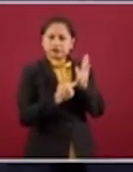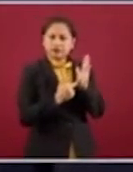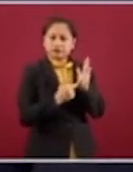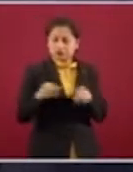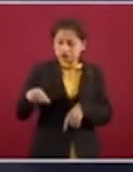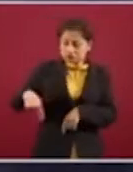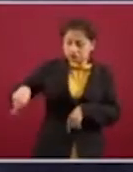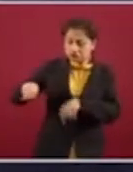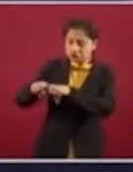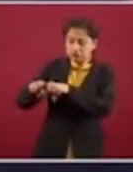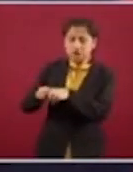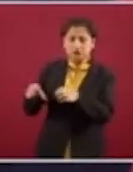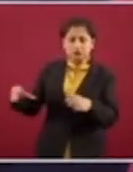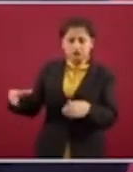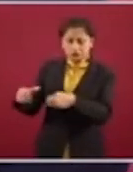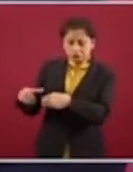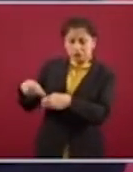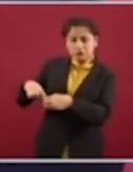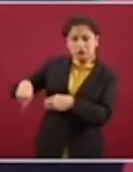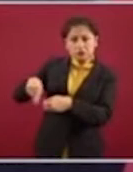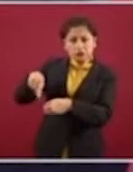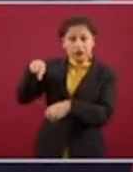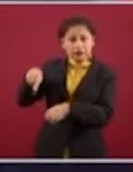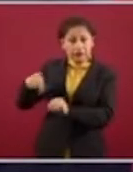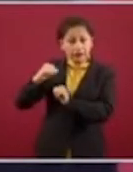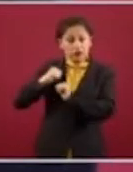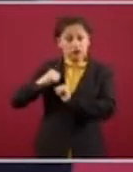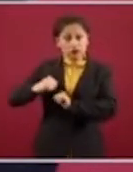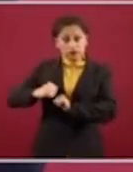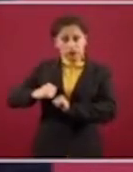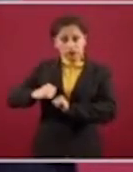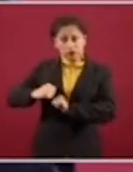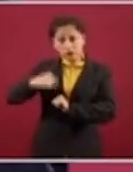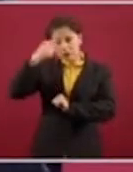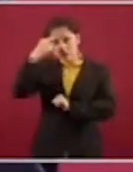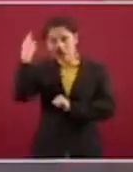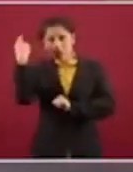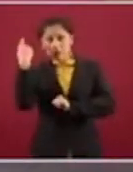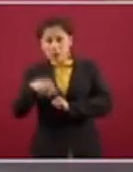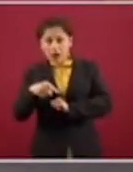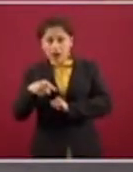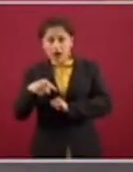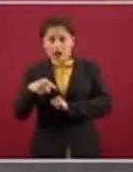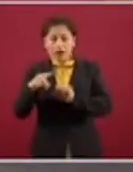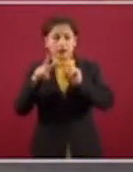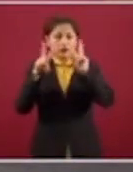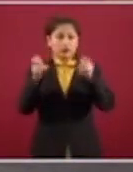el equipo que está llevando a cabo la estrategia médica.